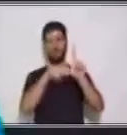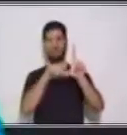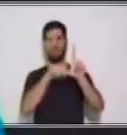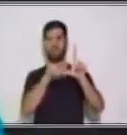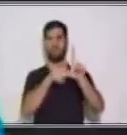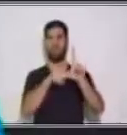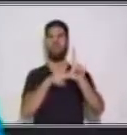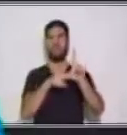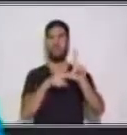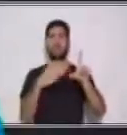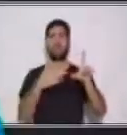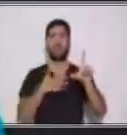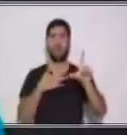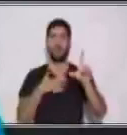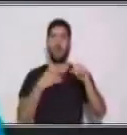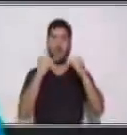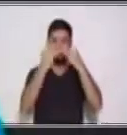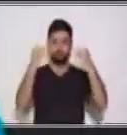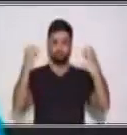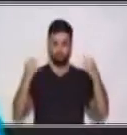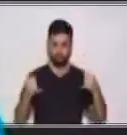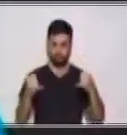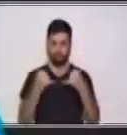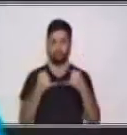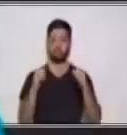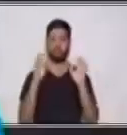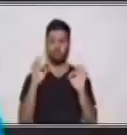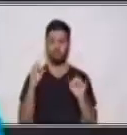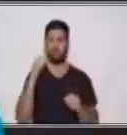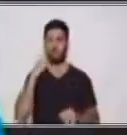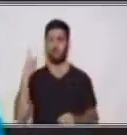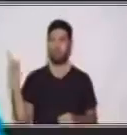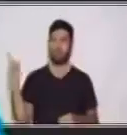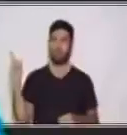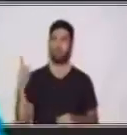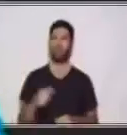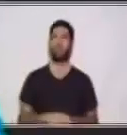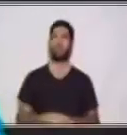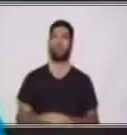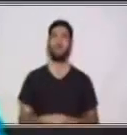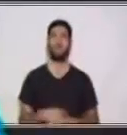El ángulo recto se dibuja de esta manera y es un